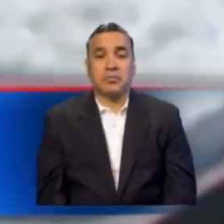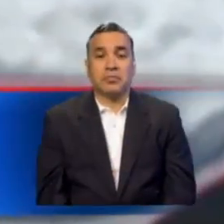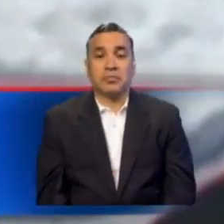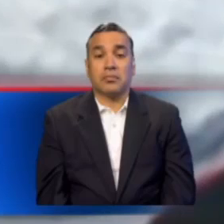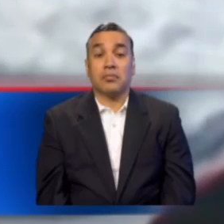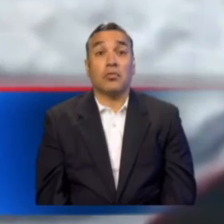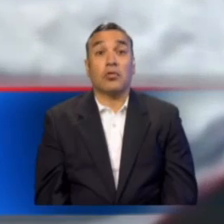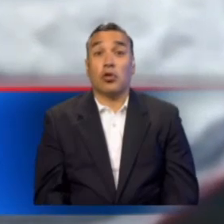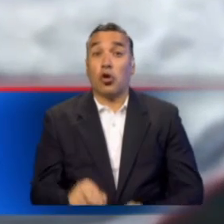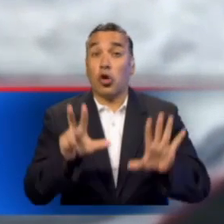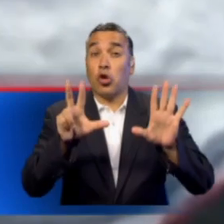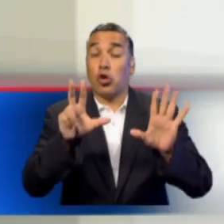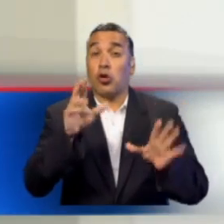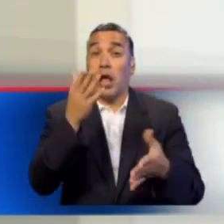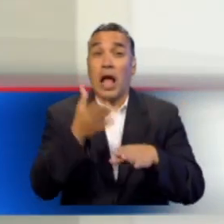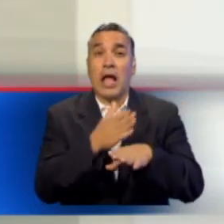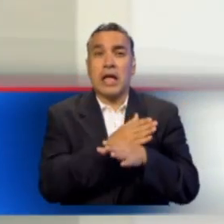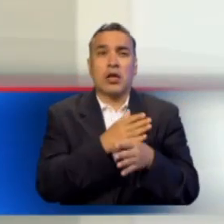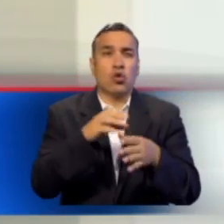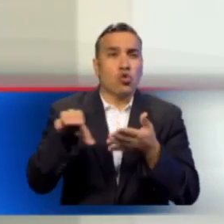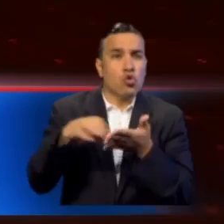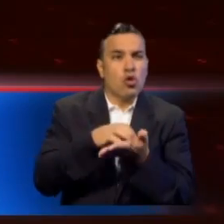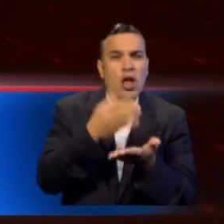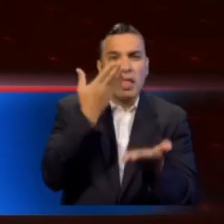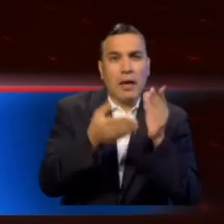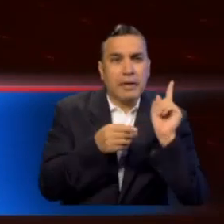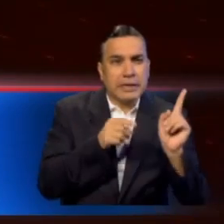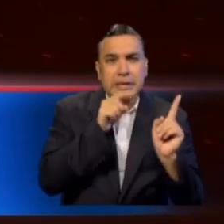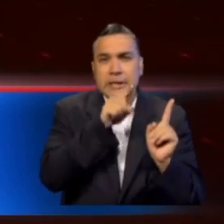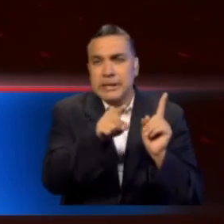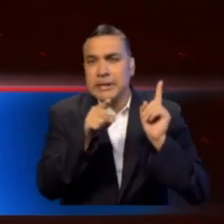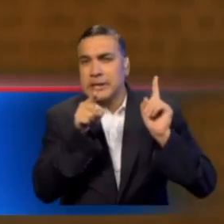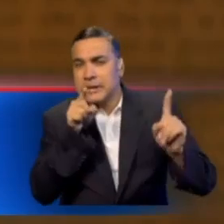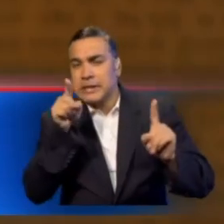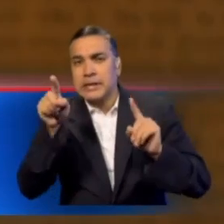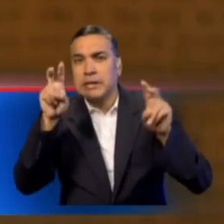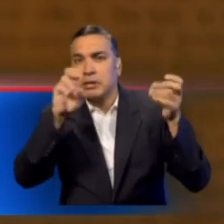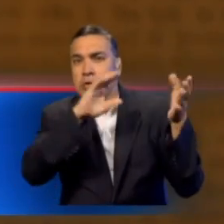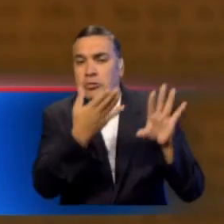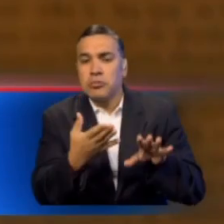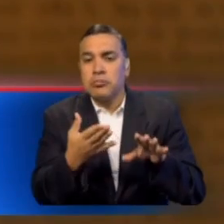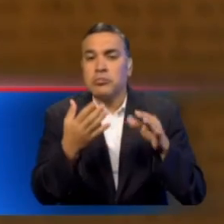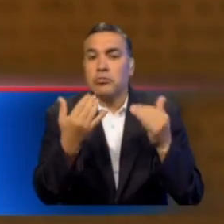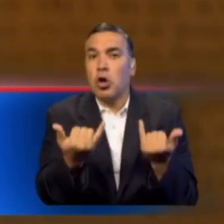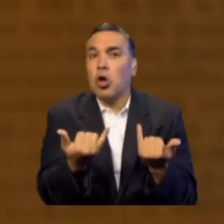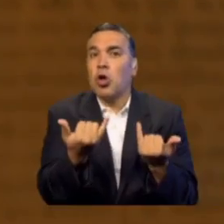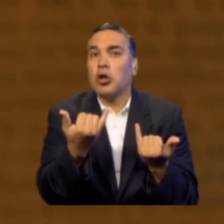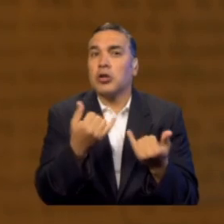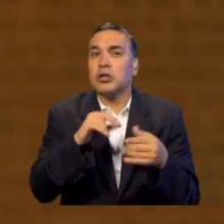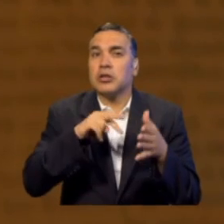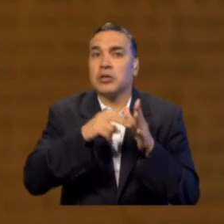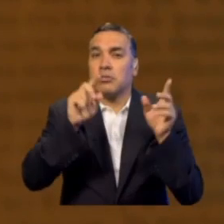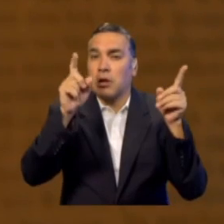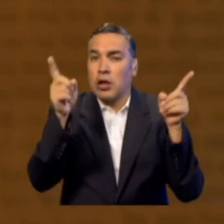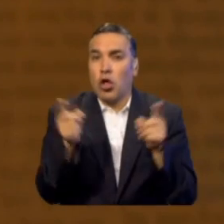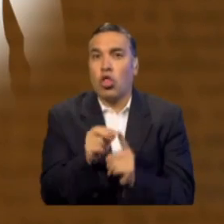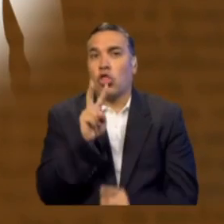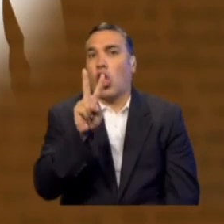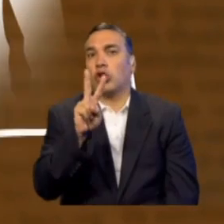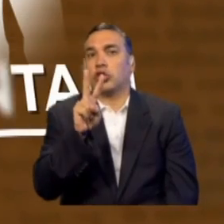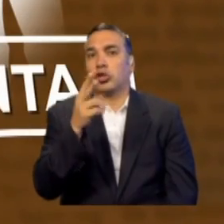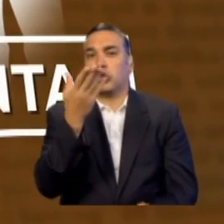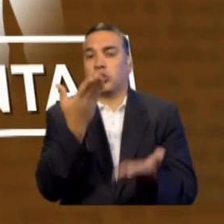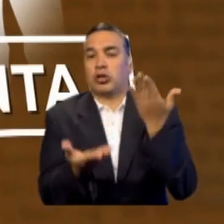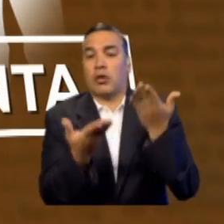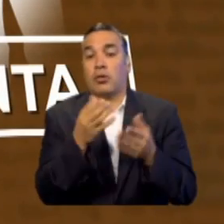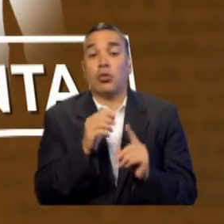De las 8 hipótesis que en principio manejaban la policía y fiscalía en torno al crimen, estas hoy por hoy se han reducido a 2.